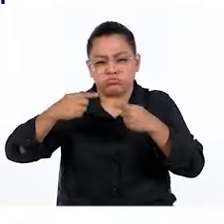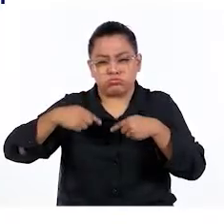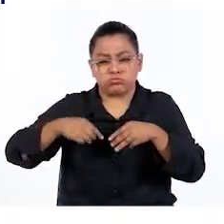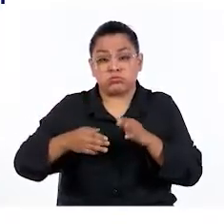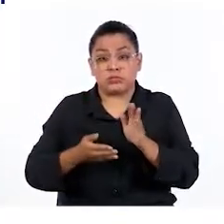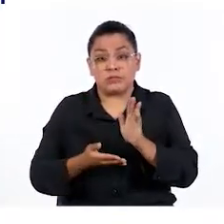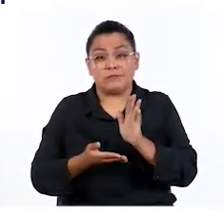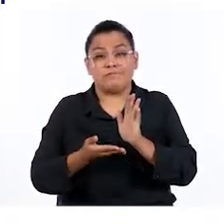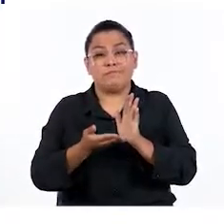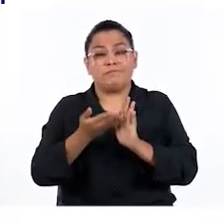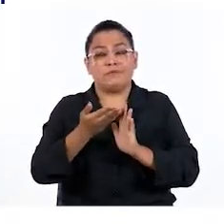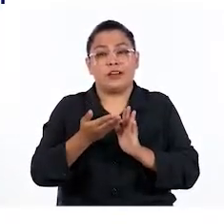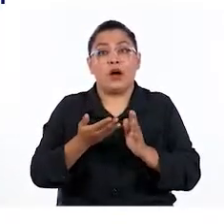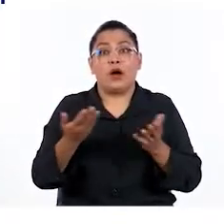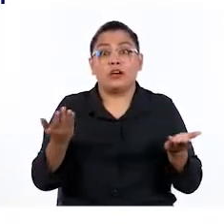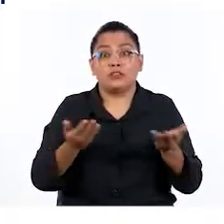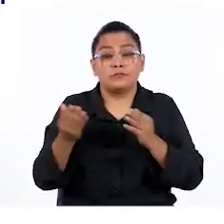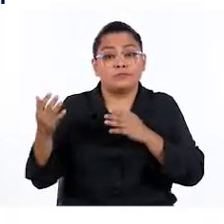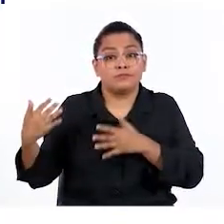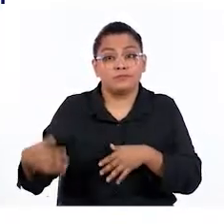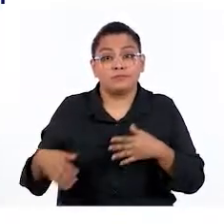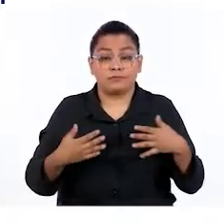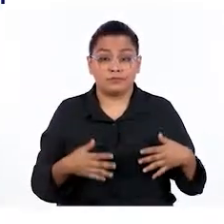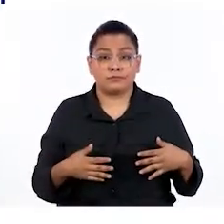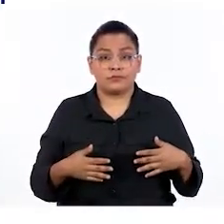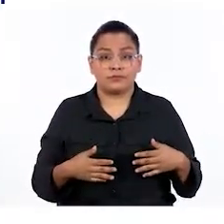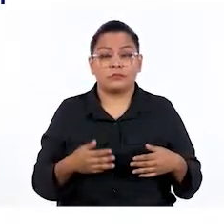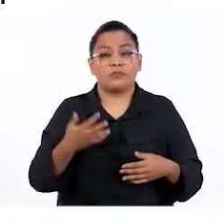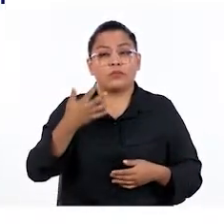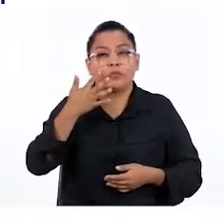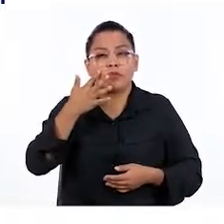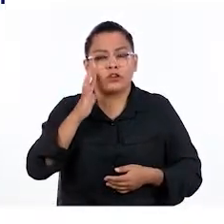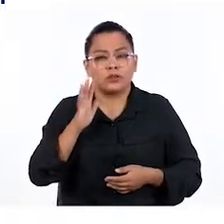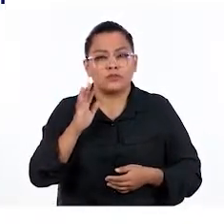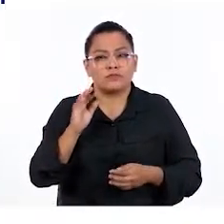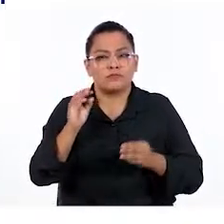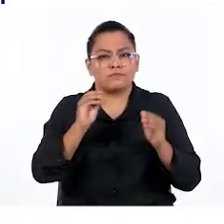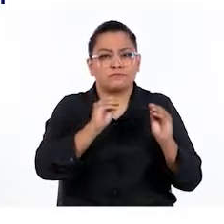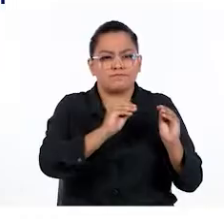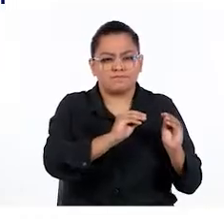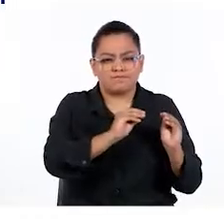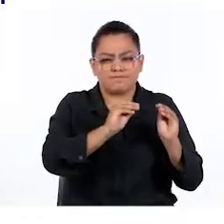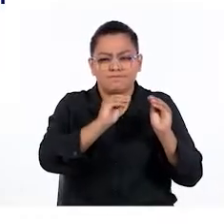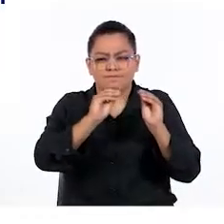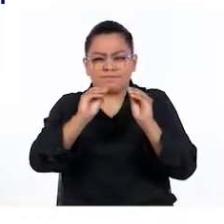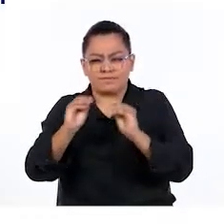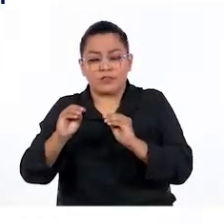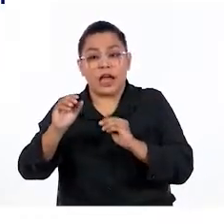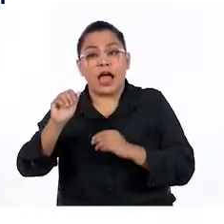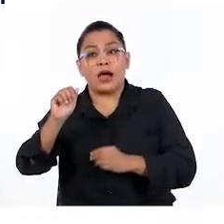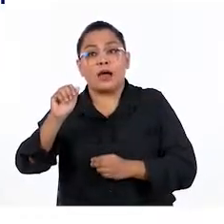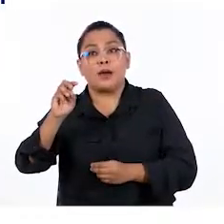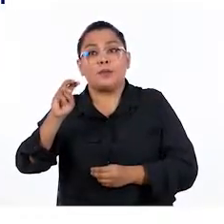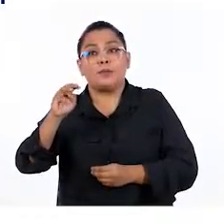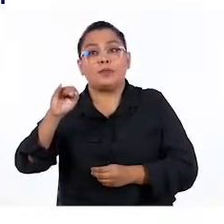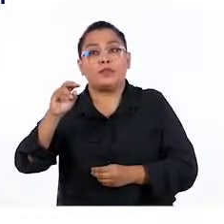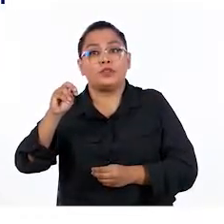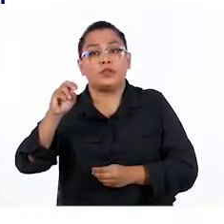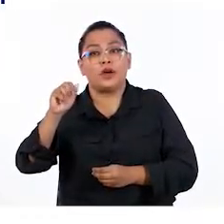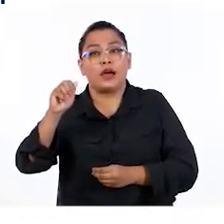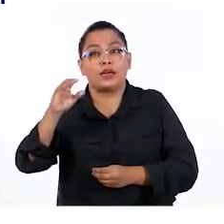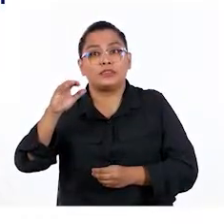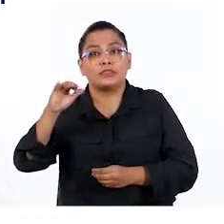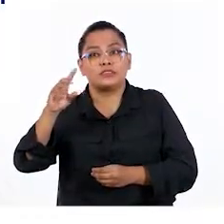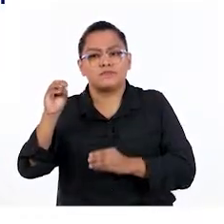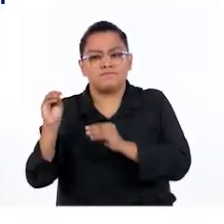un trabajo. Por ejemplo, el trabajo de mover aminoácidos desde un lado de la membrana al otro lado